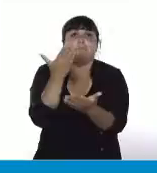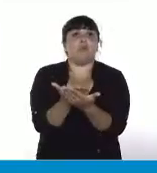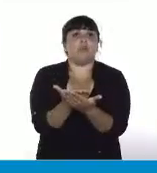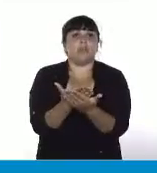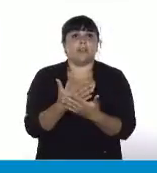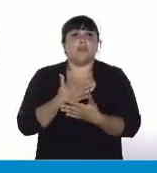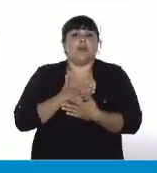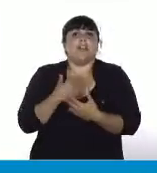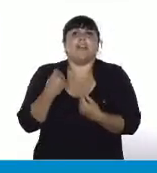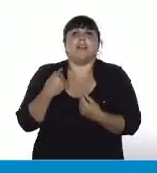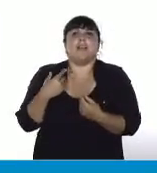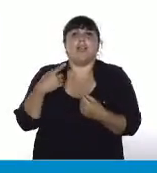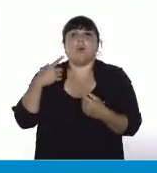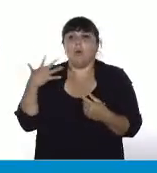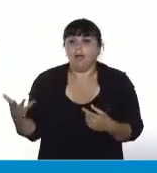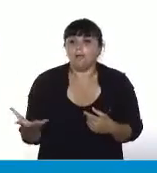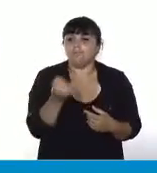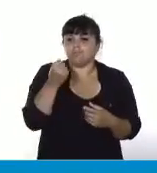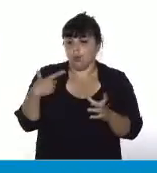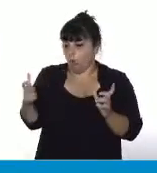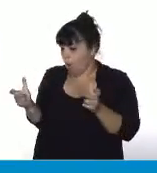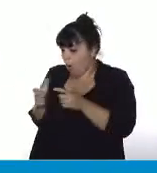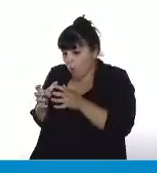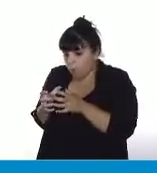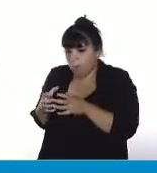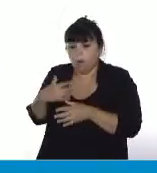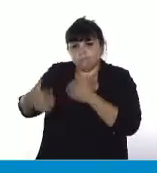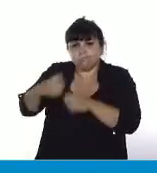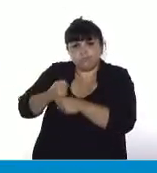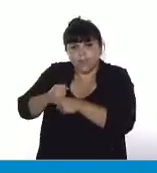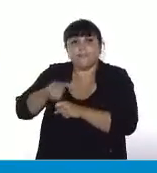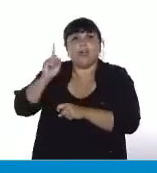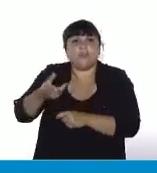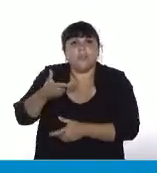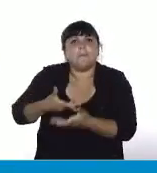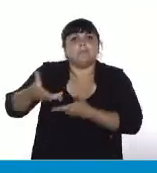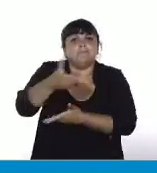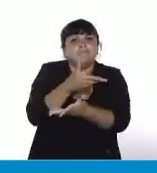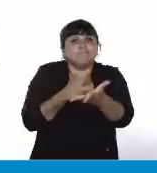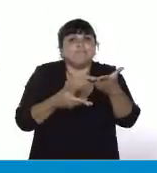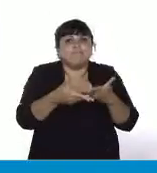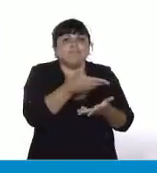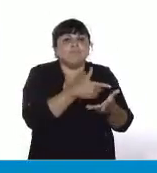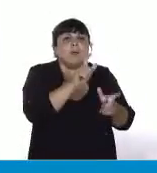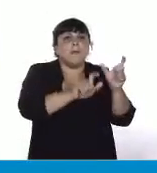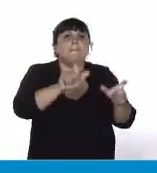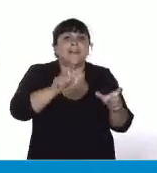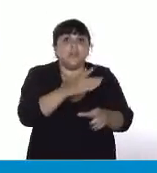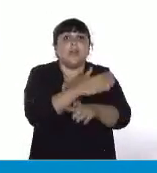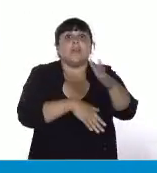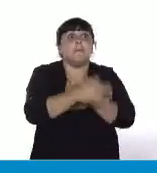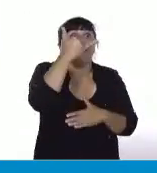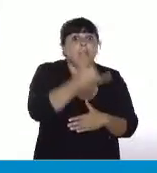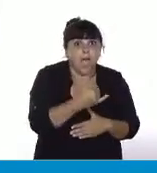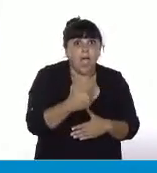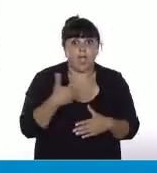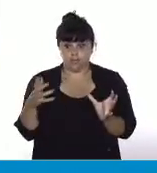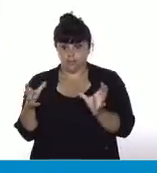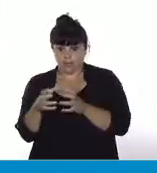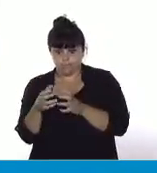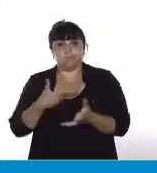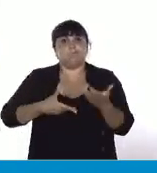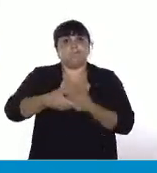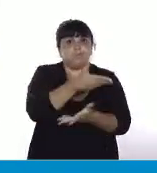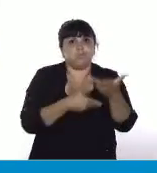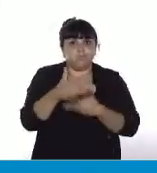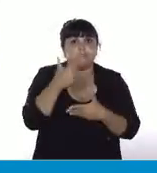es fruto del trabajo en comisión, pero también fruto del intercambio con las con personas con discapacidad y sus